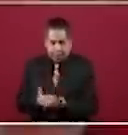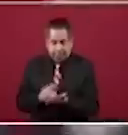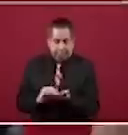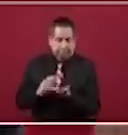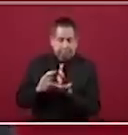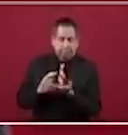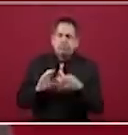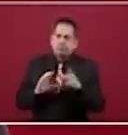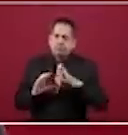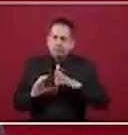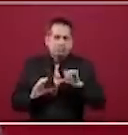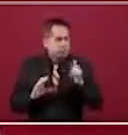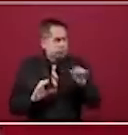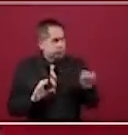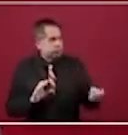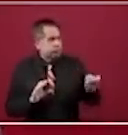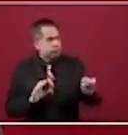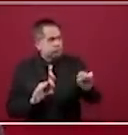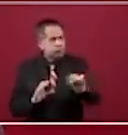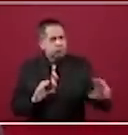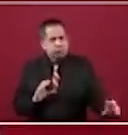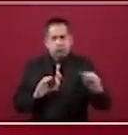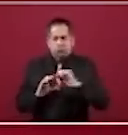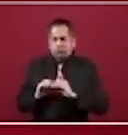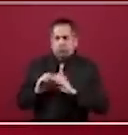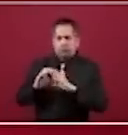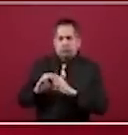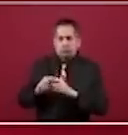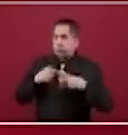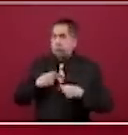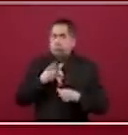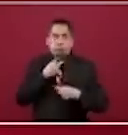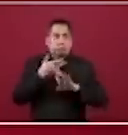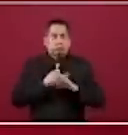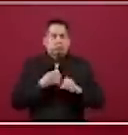Pero va a haber más que eso. Y no nos afecta